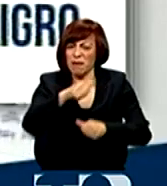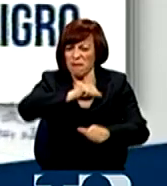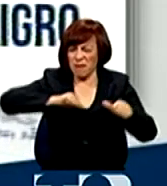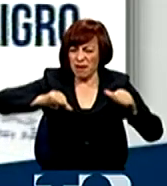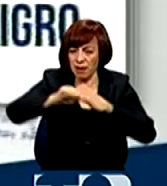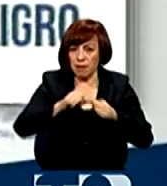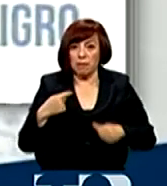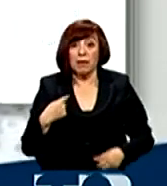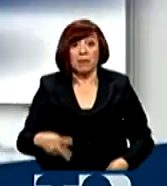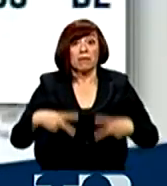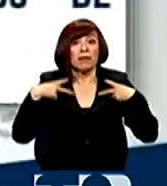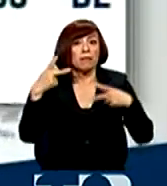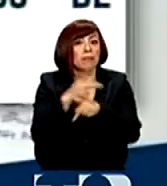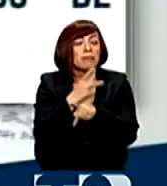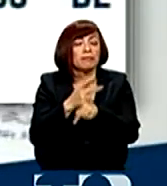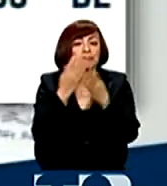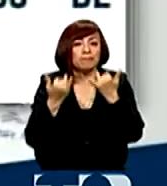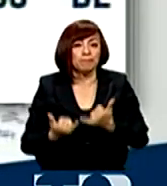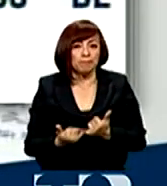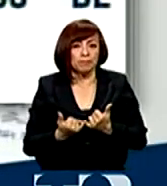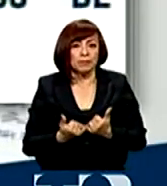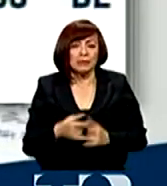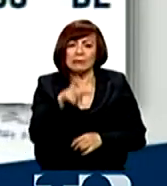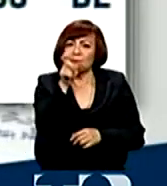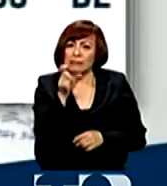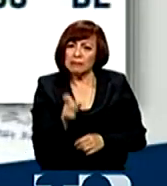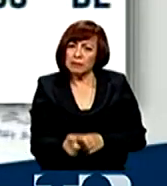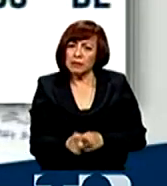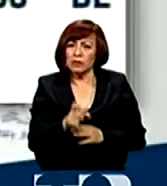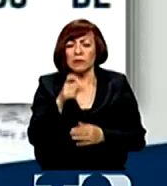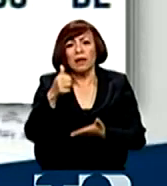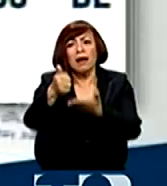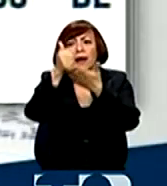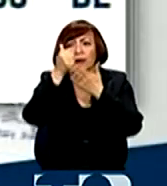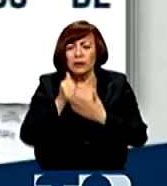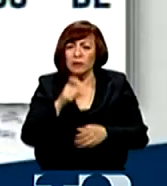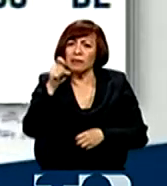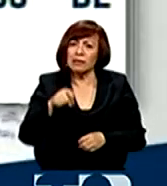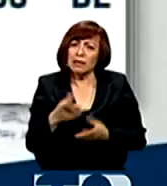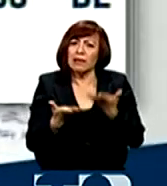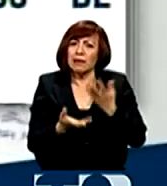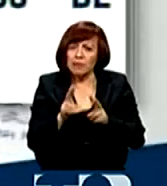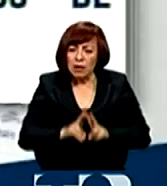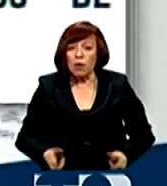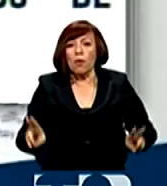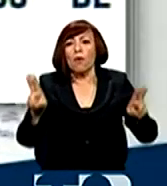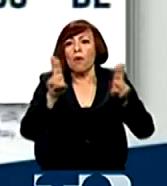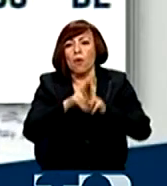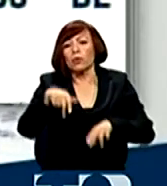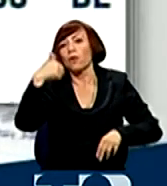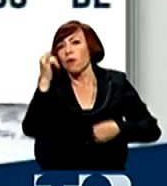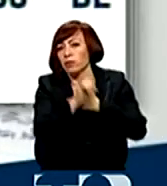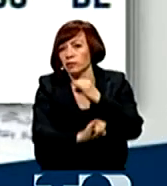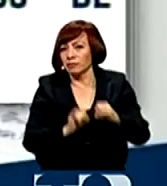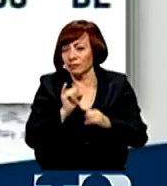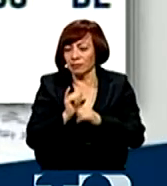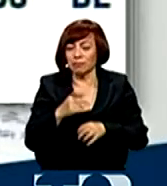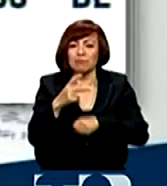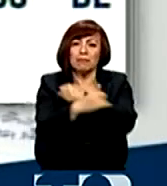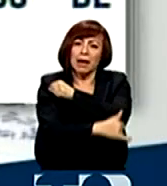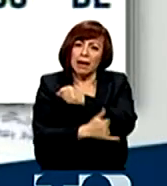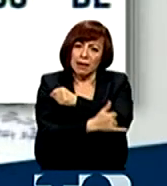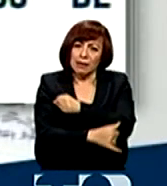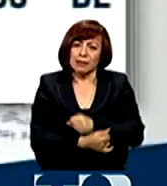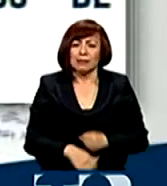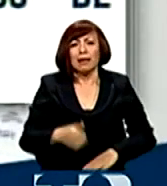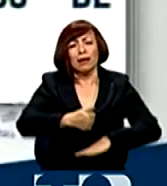corre peligro. Alguien en el mundo debe hacer algo, la Santa Sede, la ONU, la OEA, la Corte Interamericana, la Corte de la Haya,